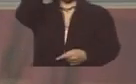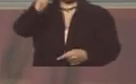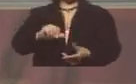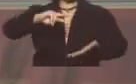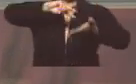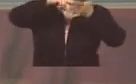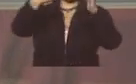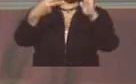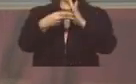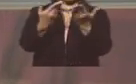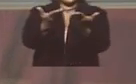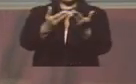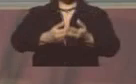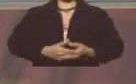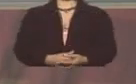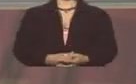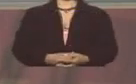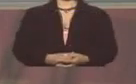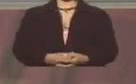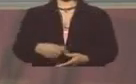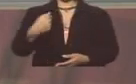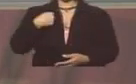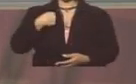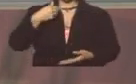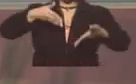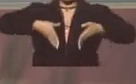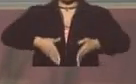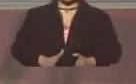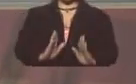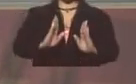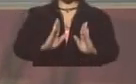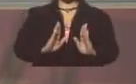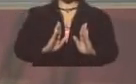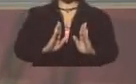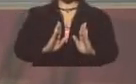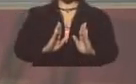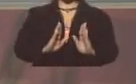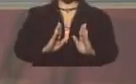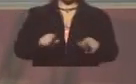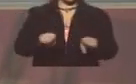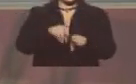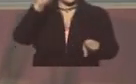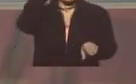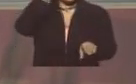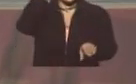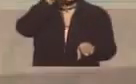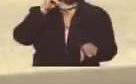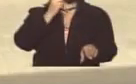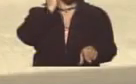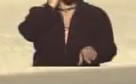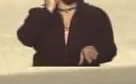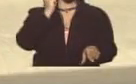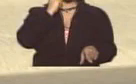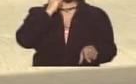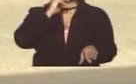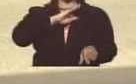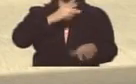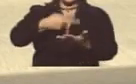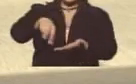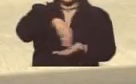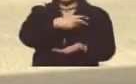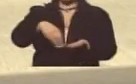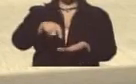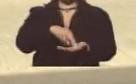poco de lo que significa eso para ti. Bueno, Marieli, yo nací, como diría la maestra Milagro Figueroa, yo soy producto